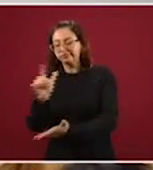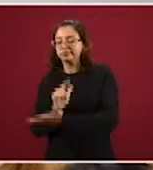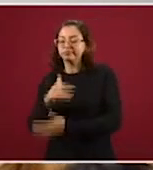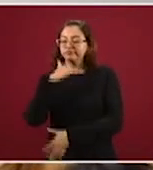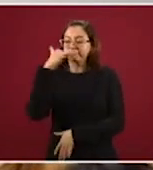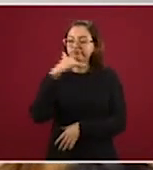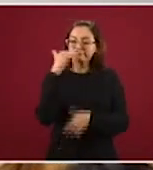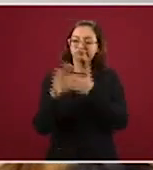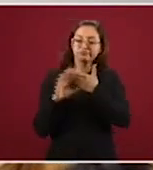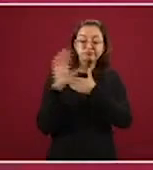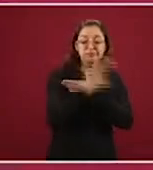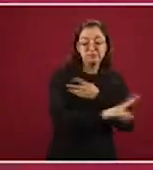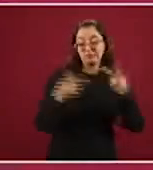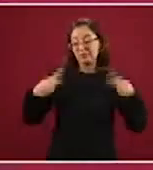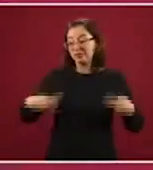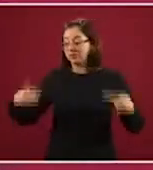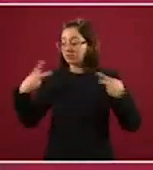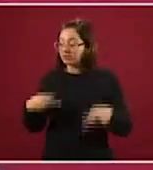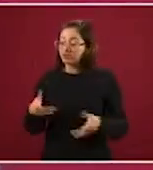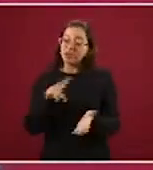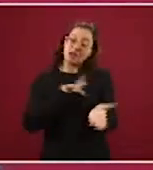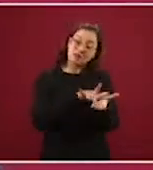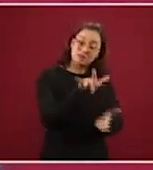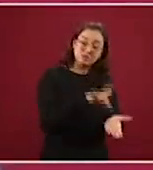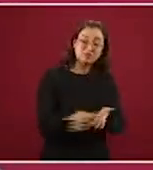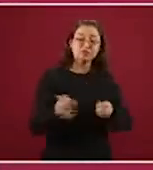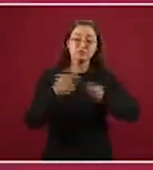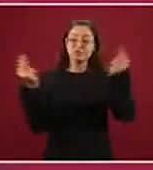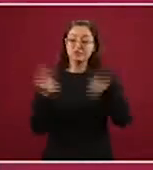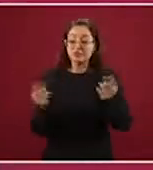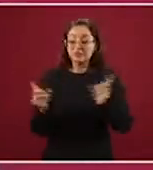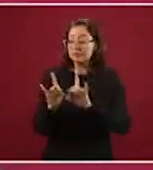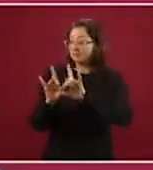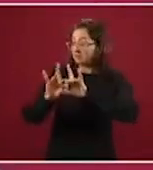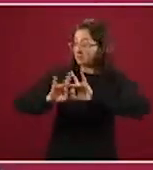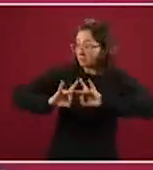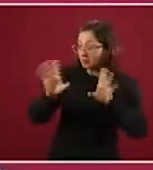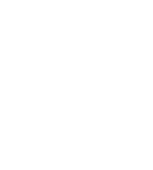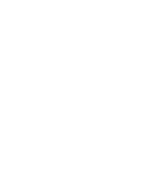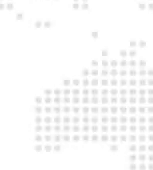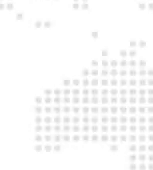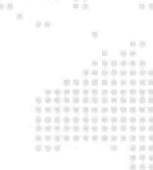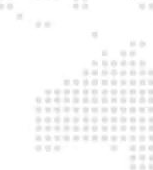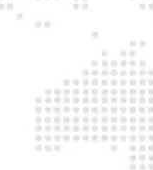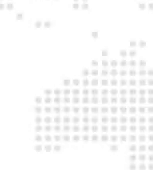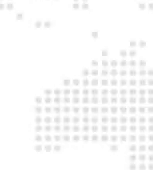Si esos casos se dan, de inmediato se atienden.